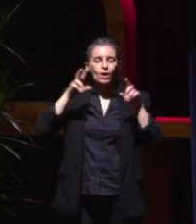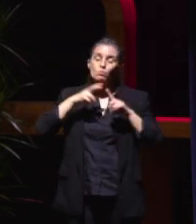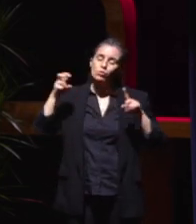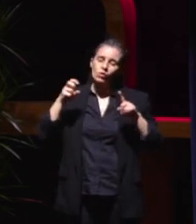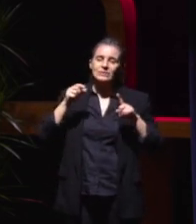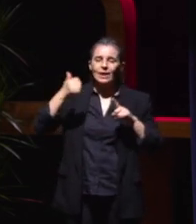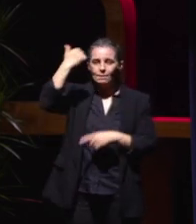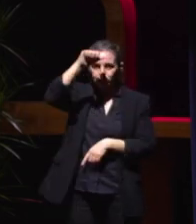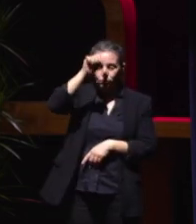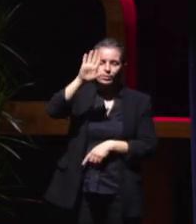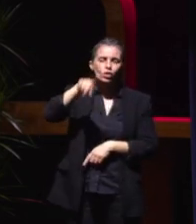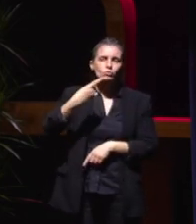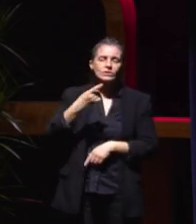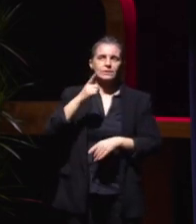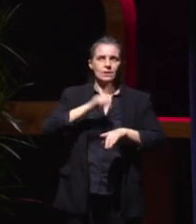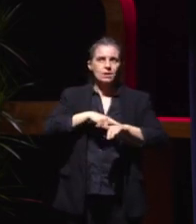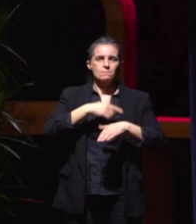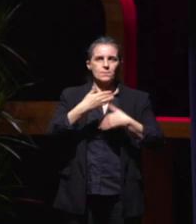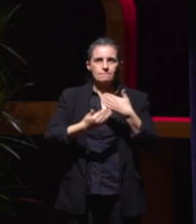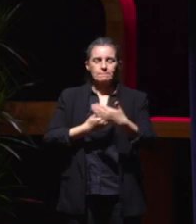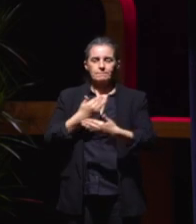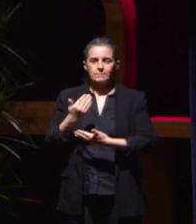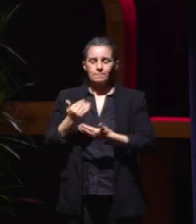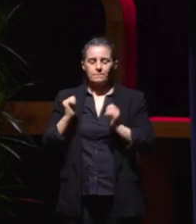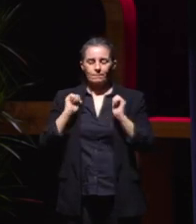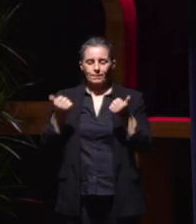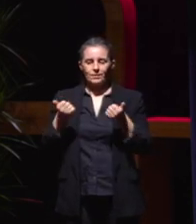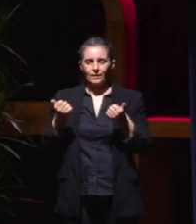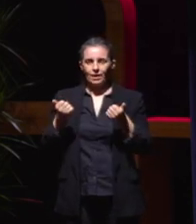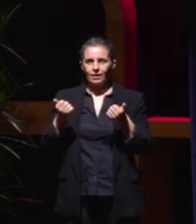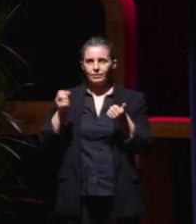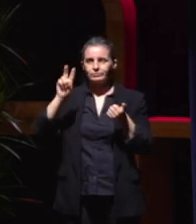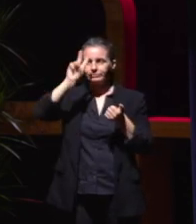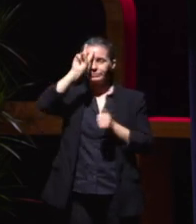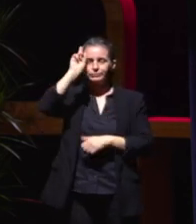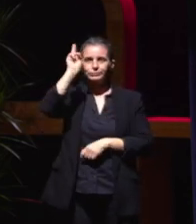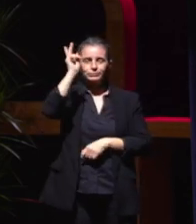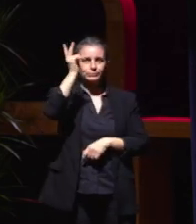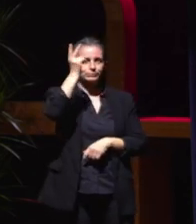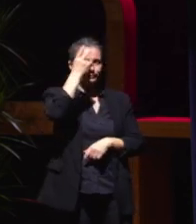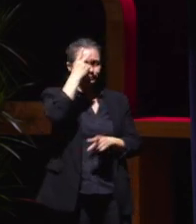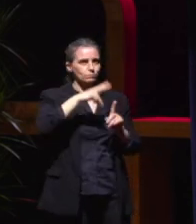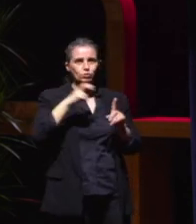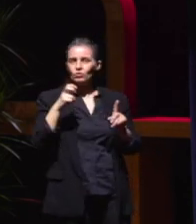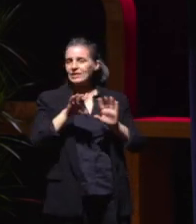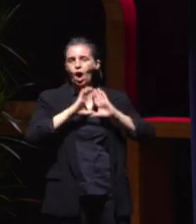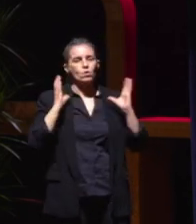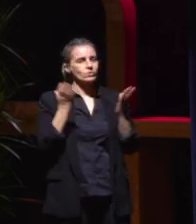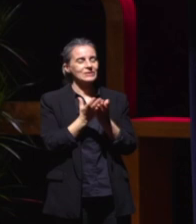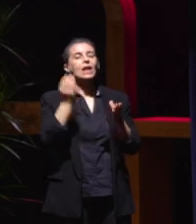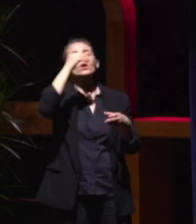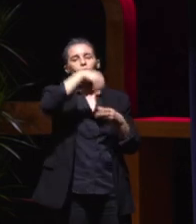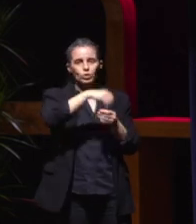pero con el tiempo empecé a verlo desde la mirada universal que es la que incluye